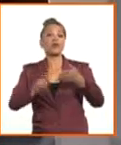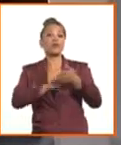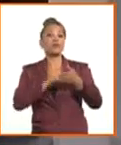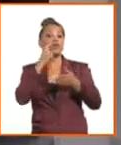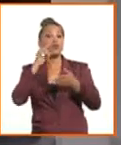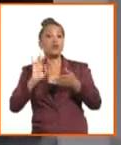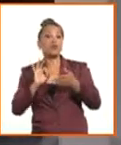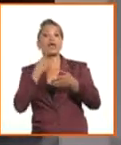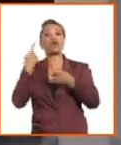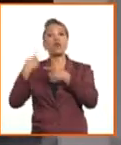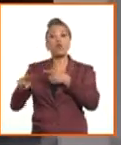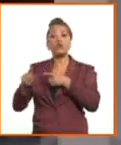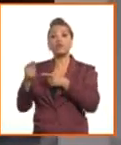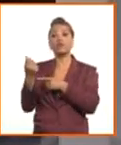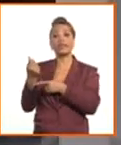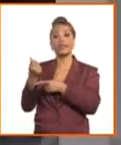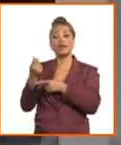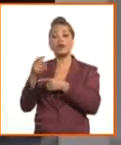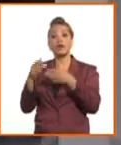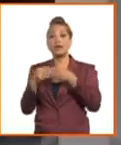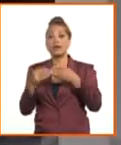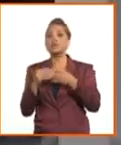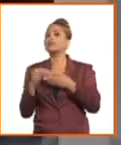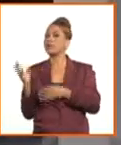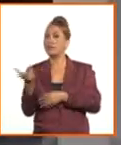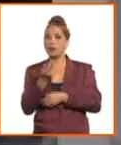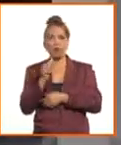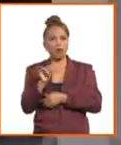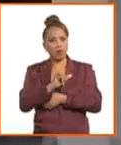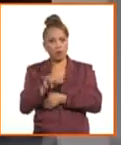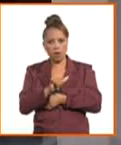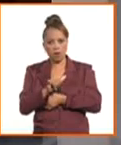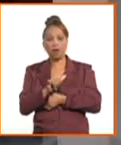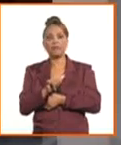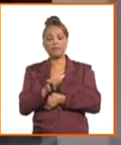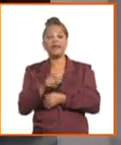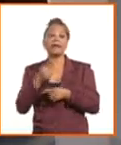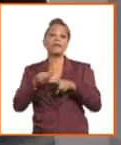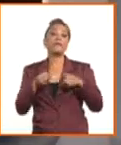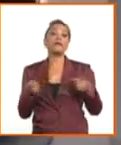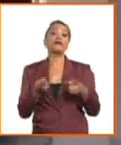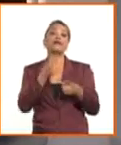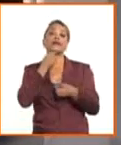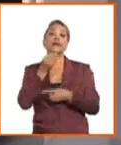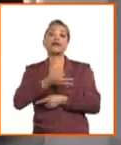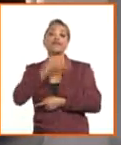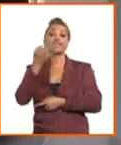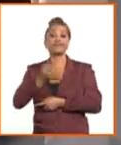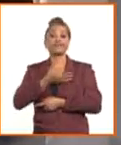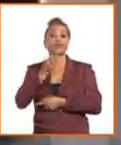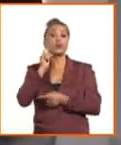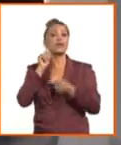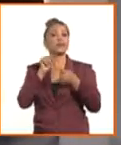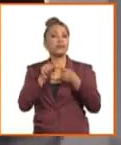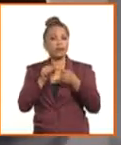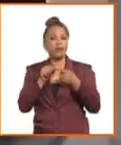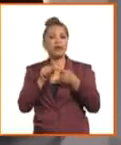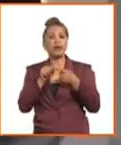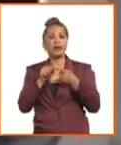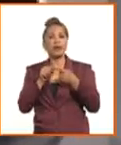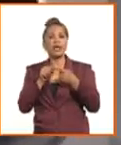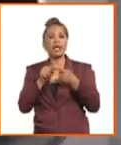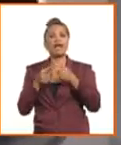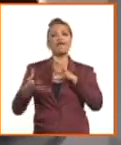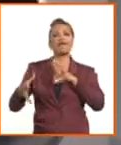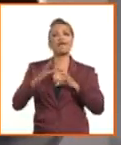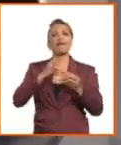otras monedas, que no sea el dólar, se capten por el sistema financiero. Pero en la concreta y buscando la objetividad, al tipo de cambio actual